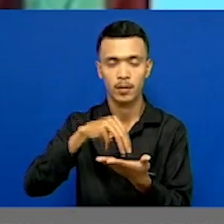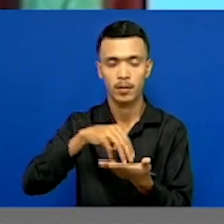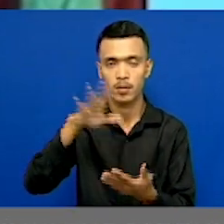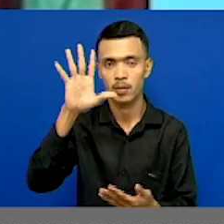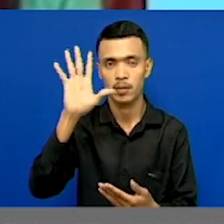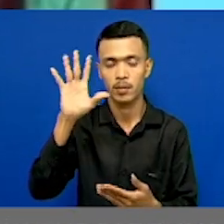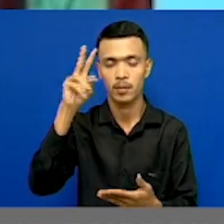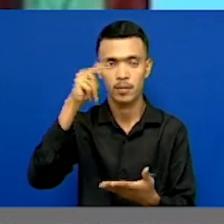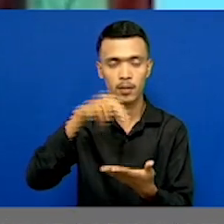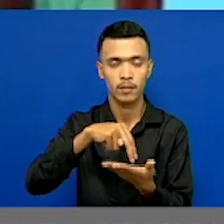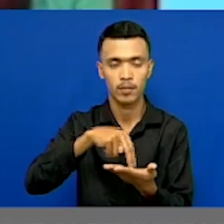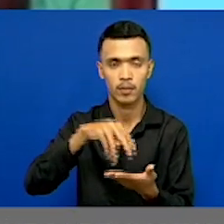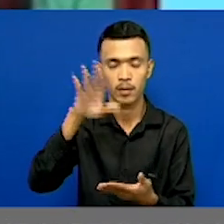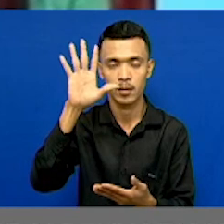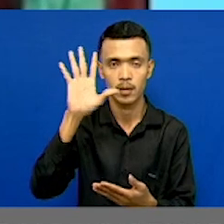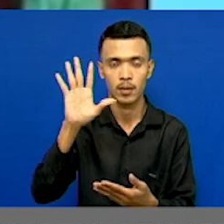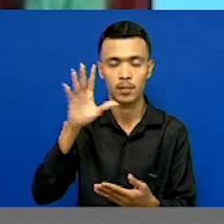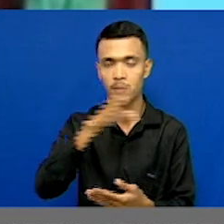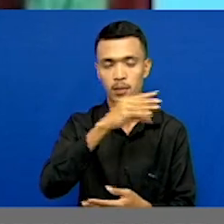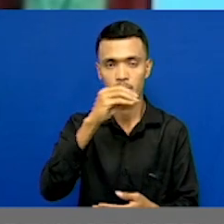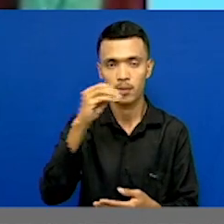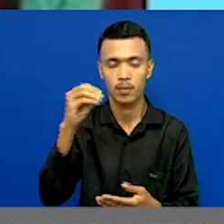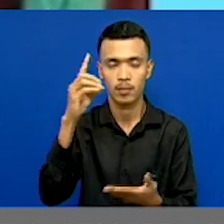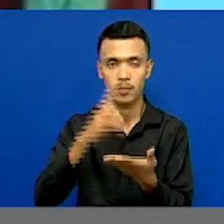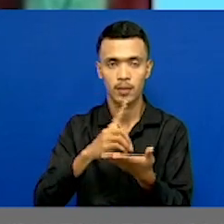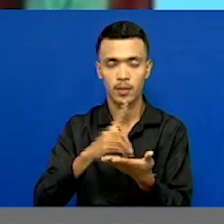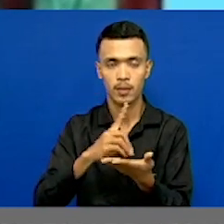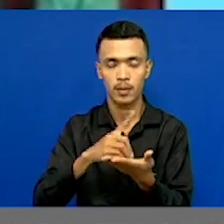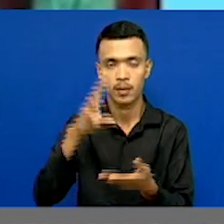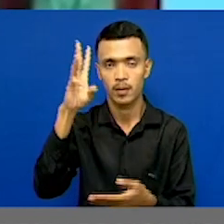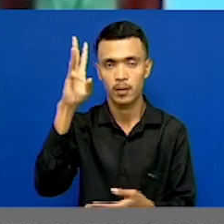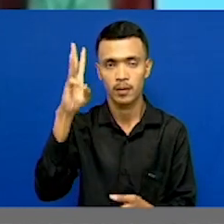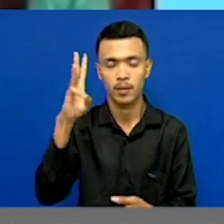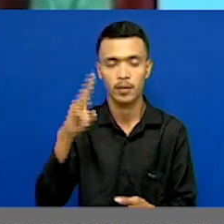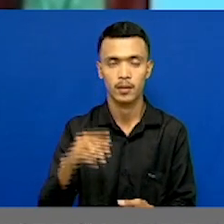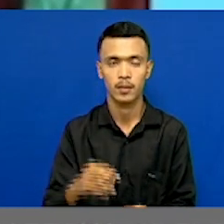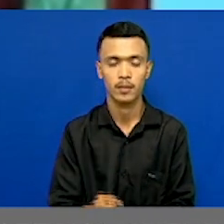enfermero en Lima, nomos partera hija en Nen,